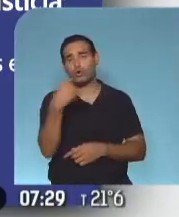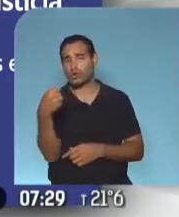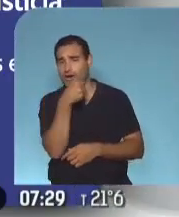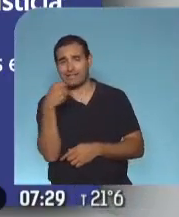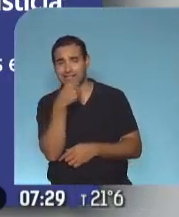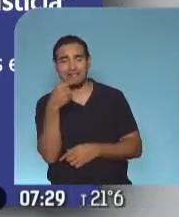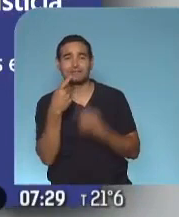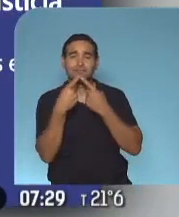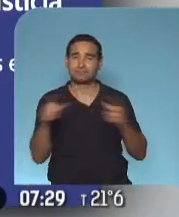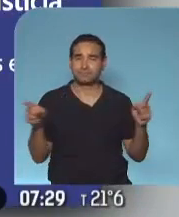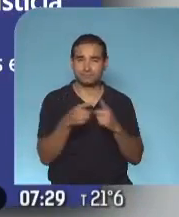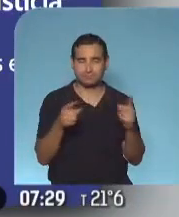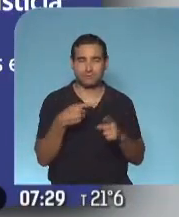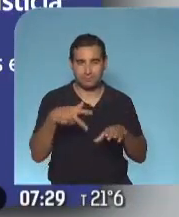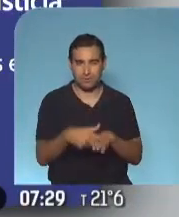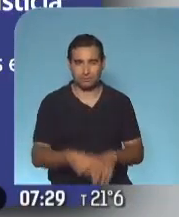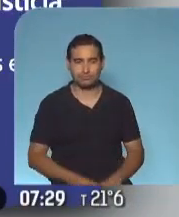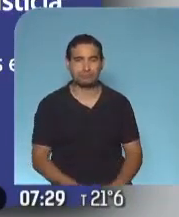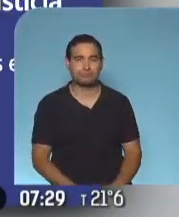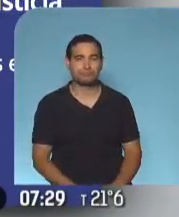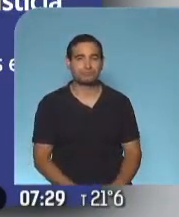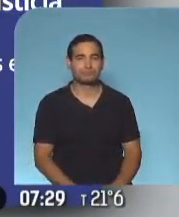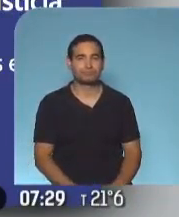este Memoria, con el que vamos a la pausa.